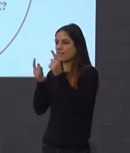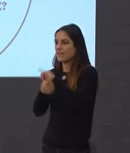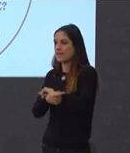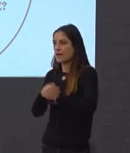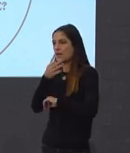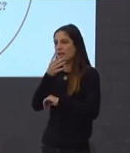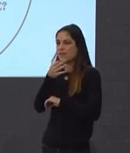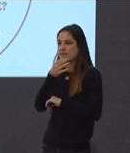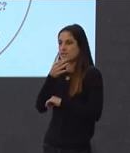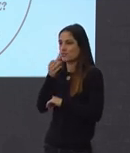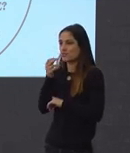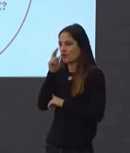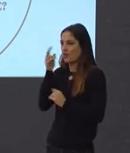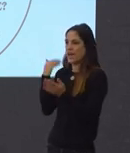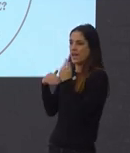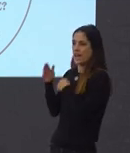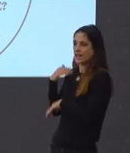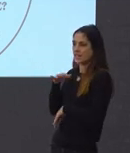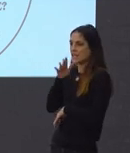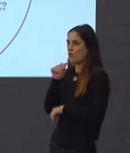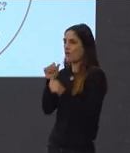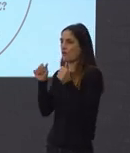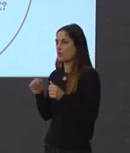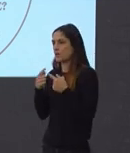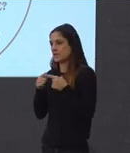ese discurso que se tiña.